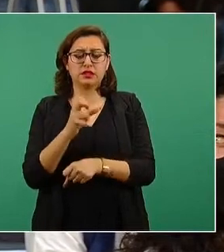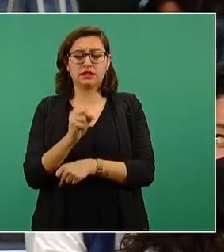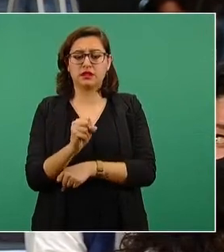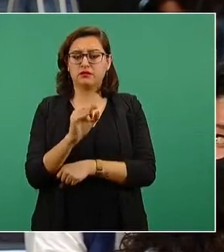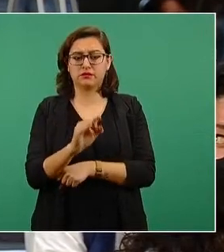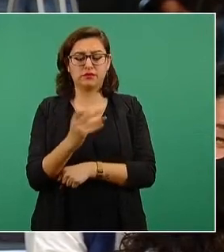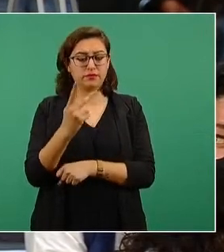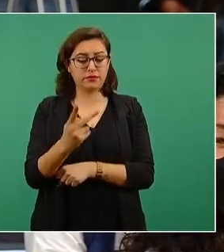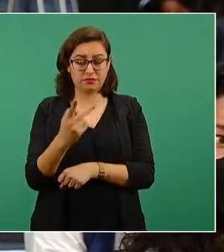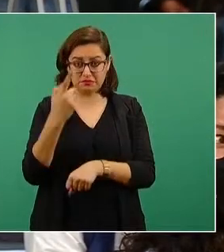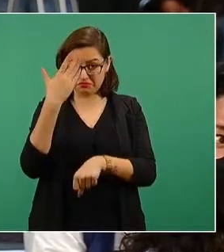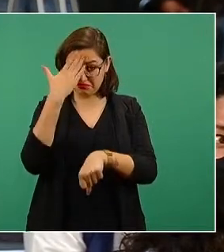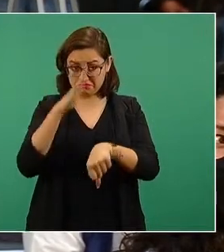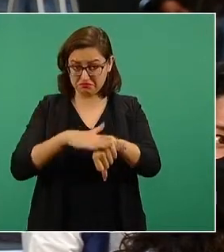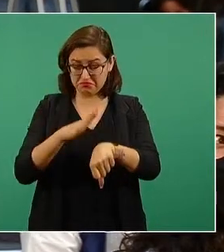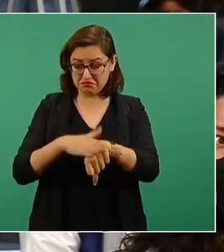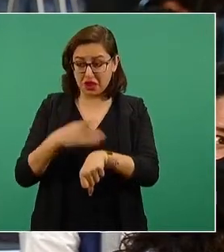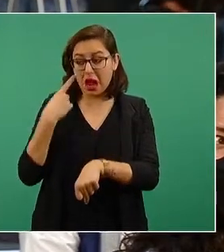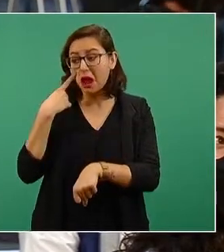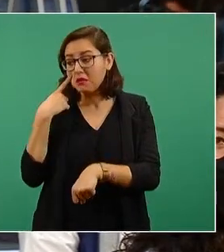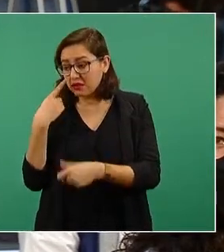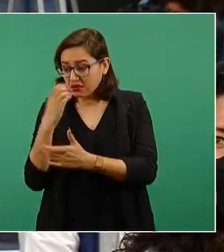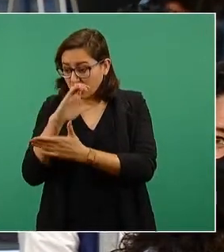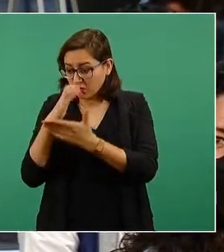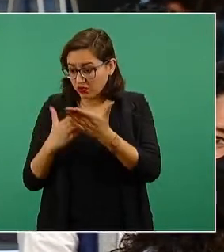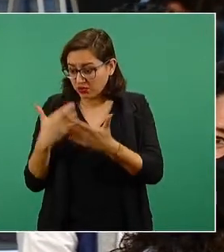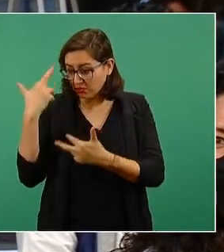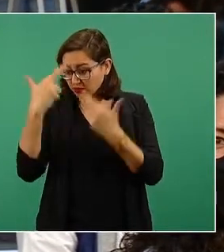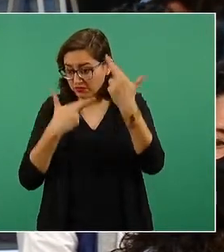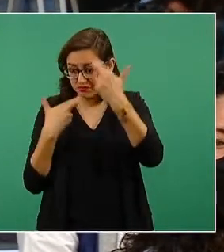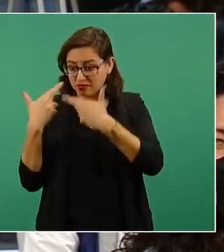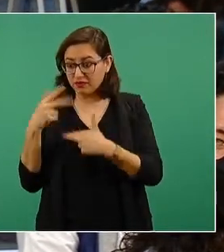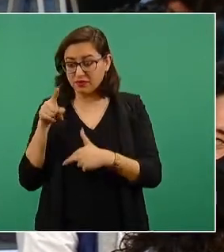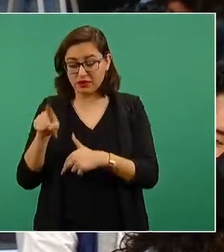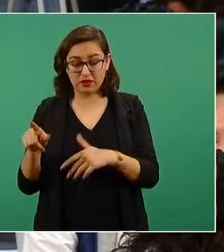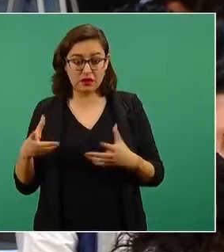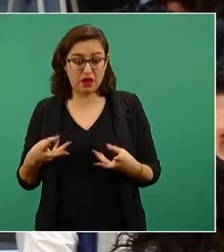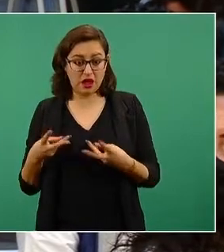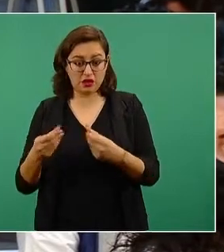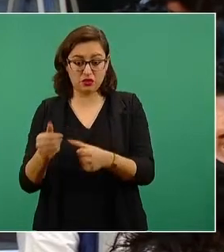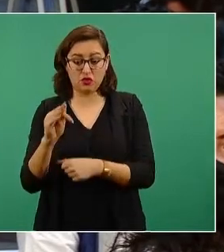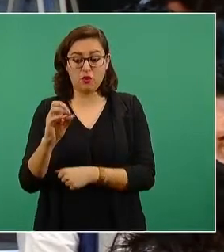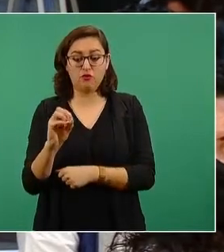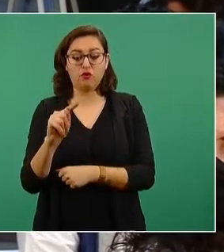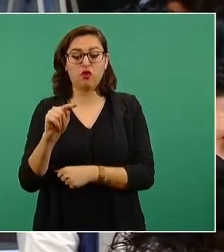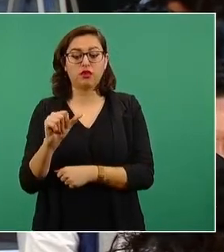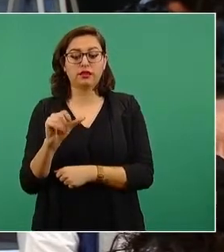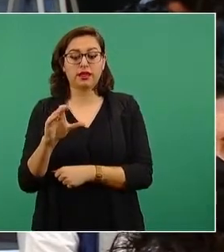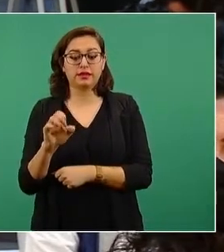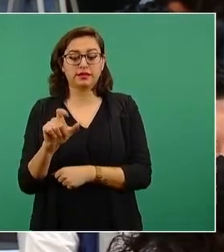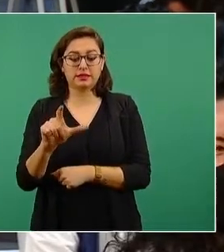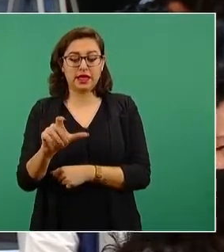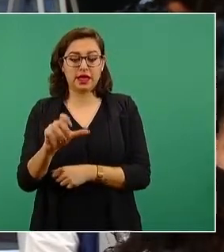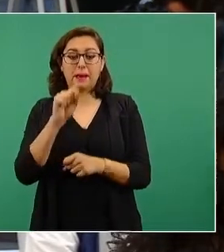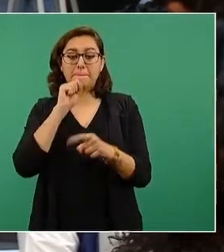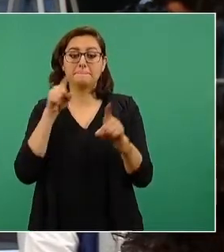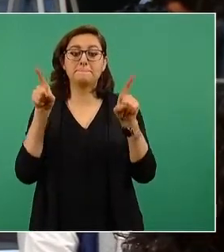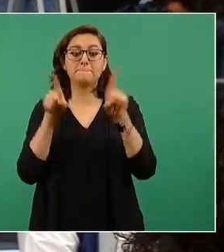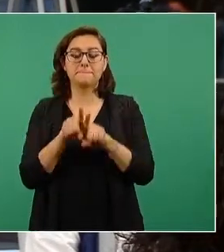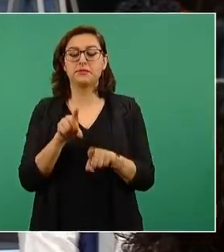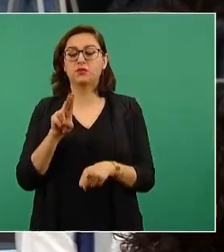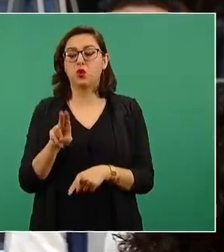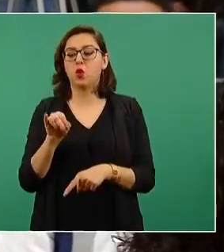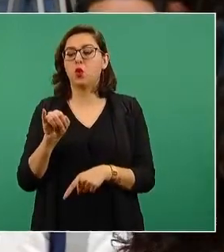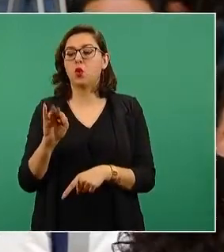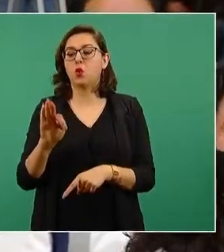que revise la naturaleza de estos contratos, ya que fueron recursos del Fortasec? Y también al titular de Inteligencia Financiera para que corrobore